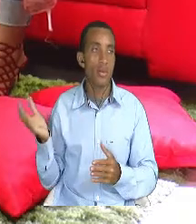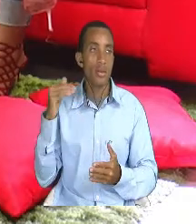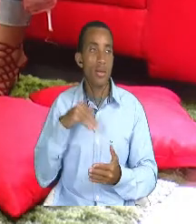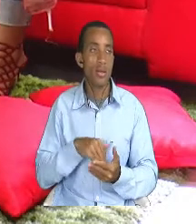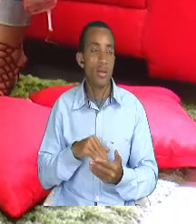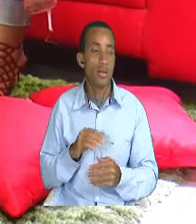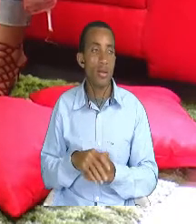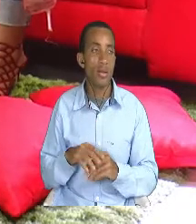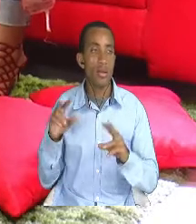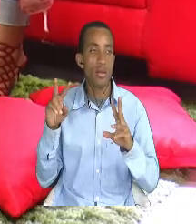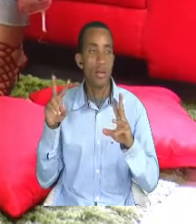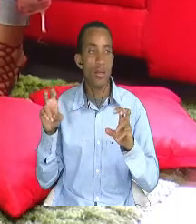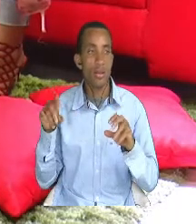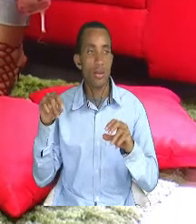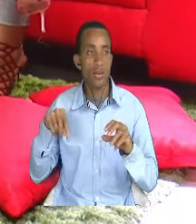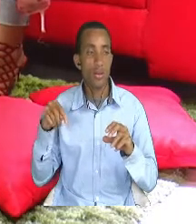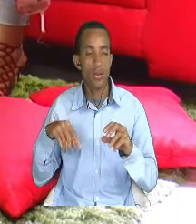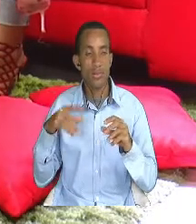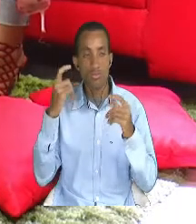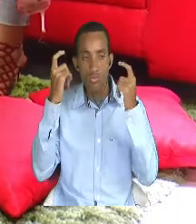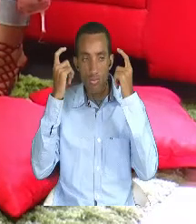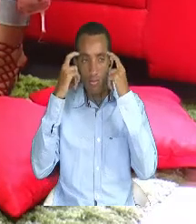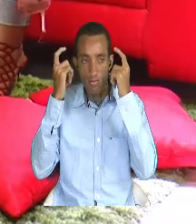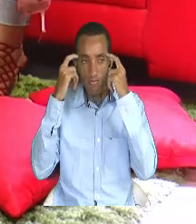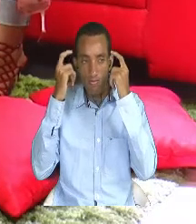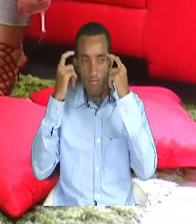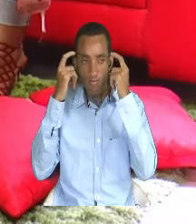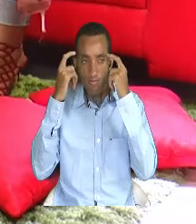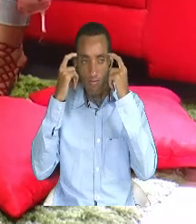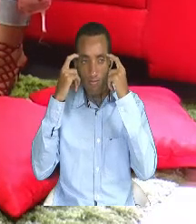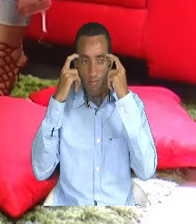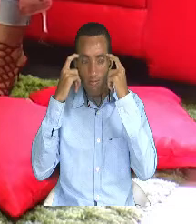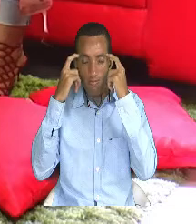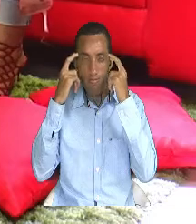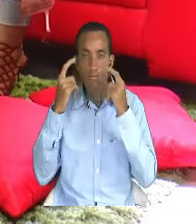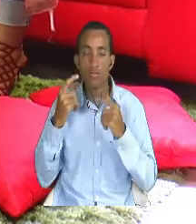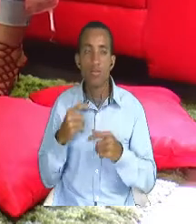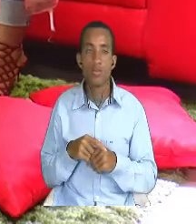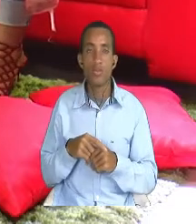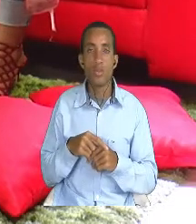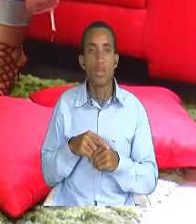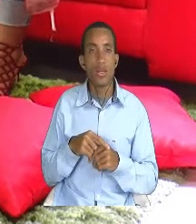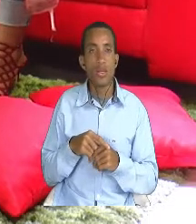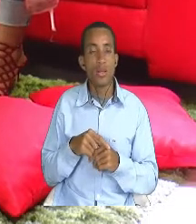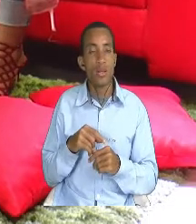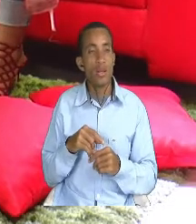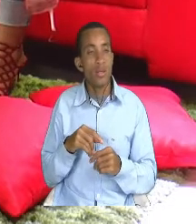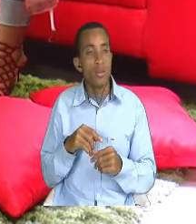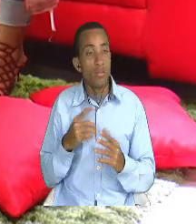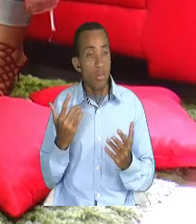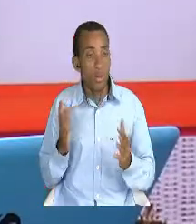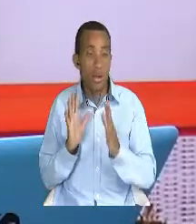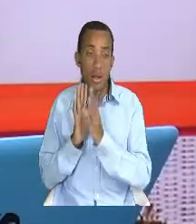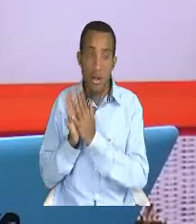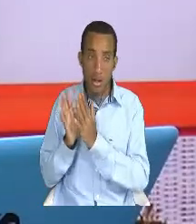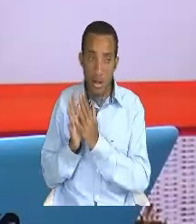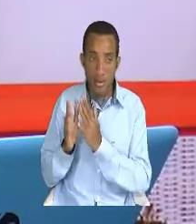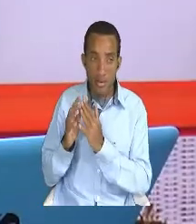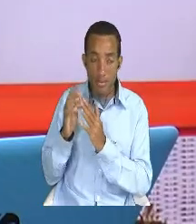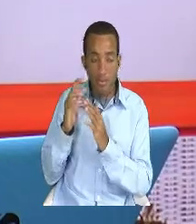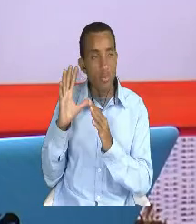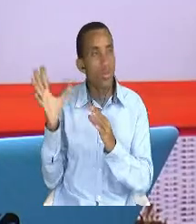El tema de hoy es inteligencia emocional. Digamos que muchas veces se habla de inteligencia, pero pues la inteligencia emocional de pronto no